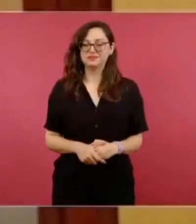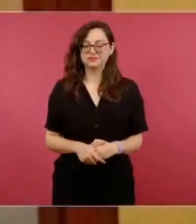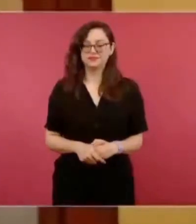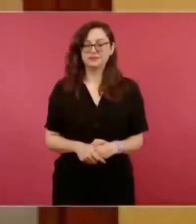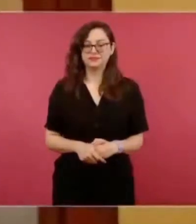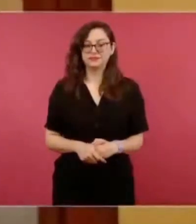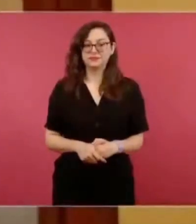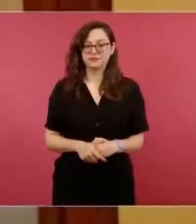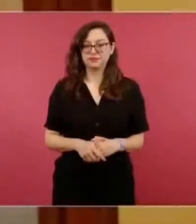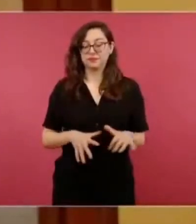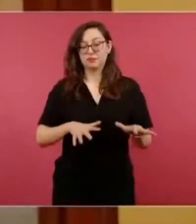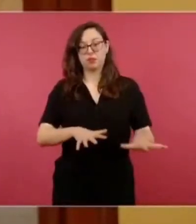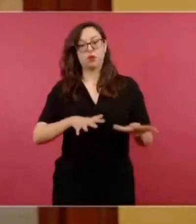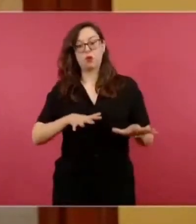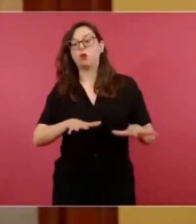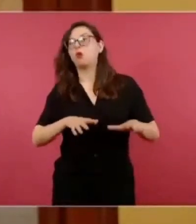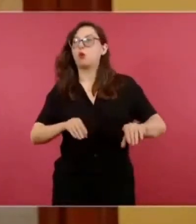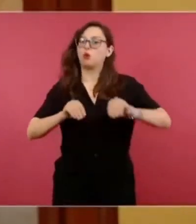son muy impactantes.